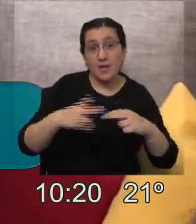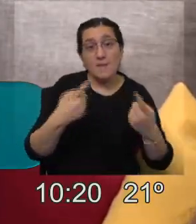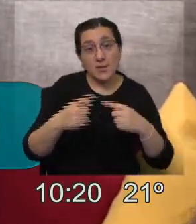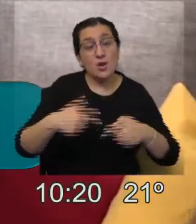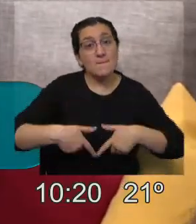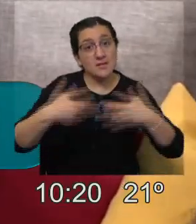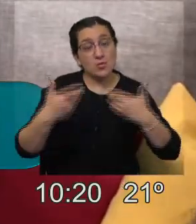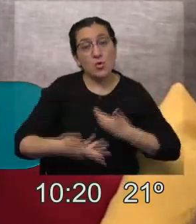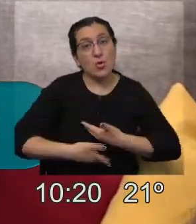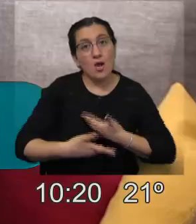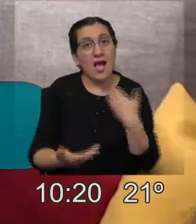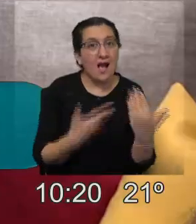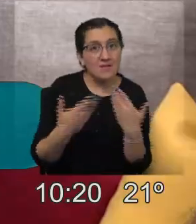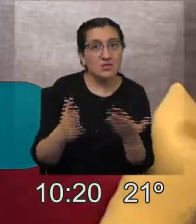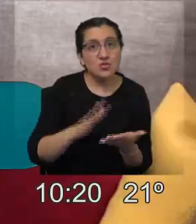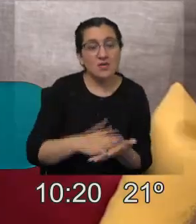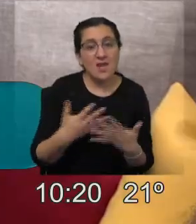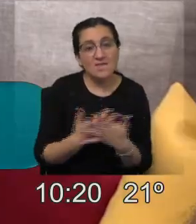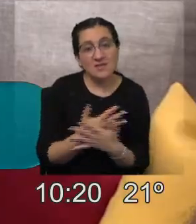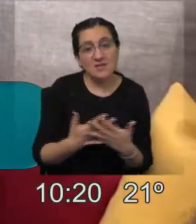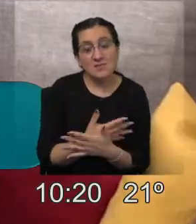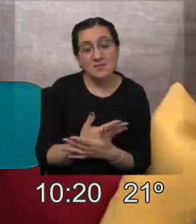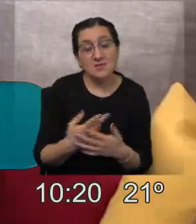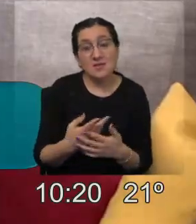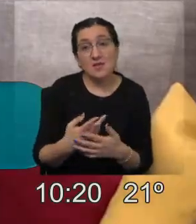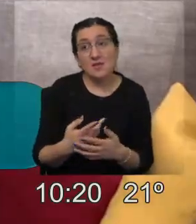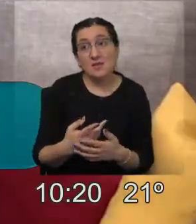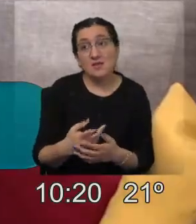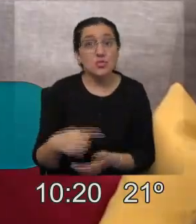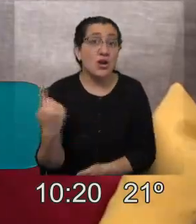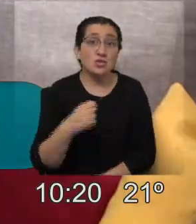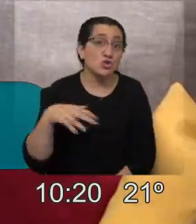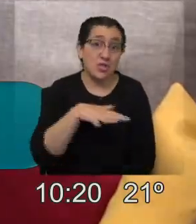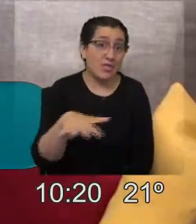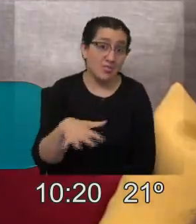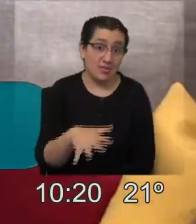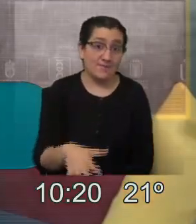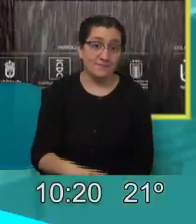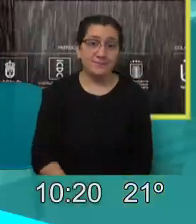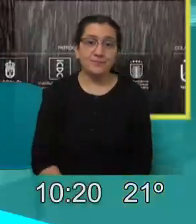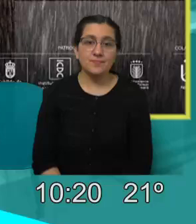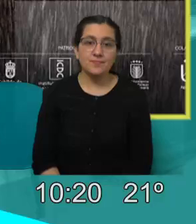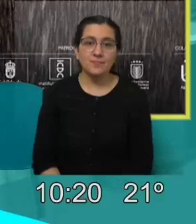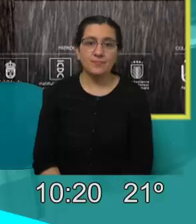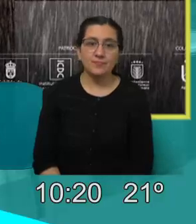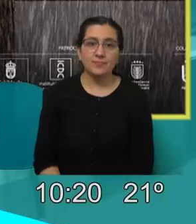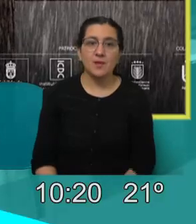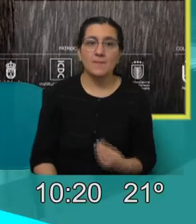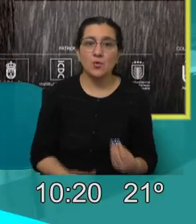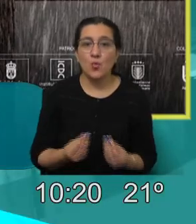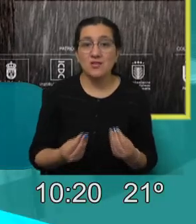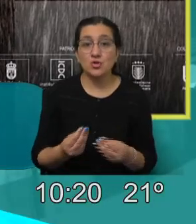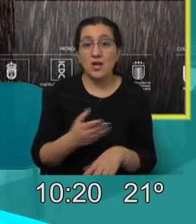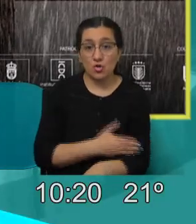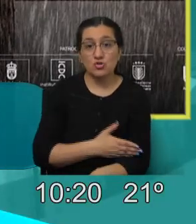espectáculo habla sobre todo de que las víctimas en general es la sociedad, nosotros y los que toman decisiones por encima nuestro, pero cuáles son las